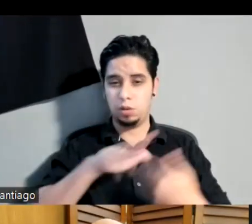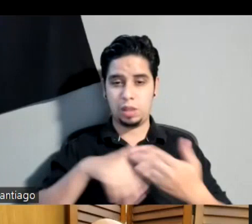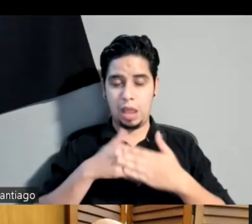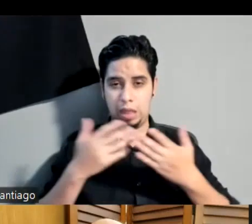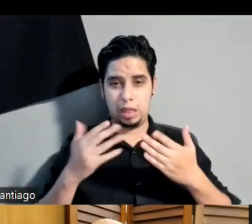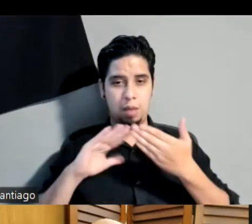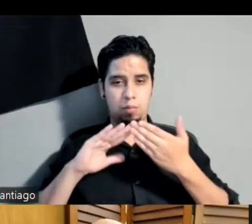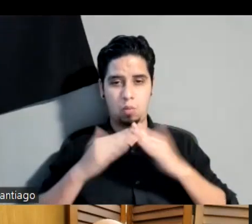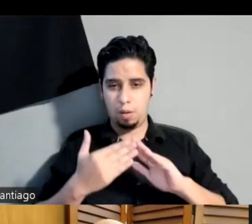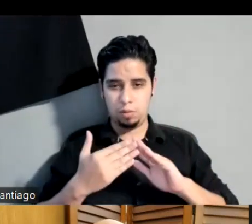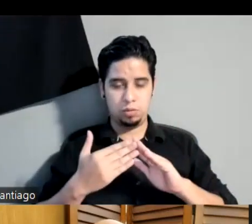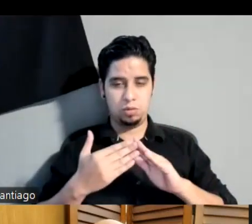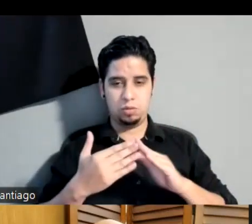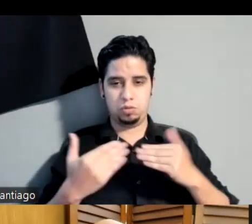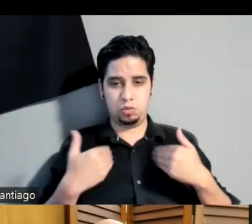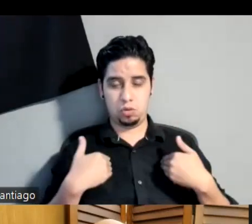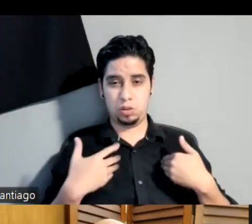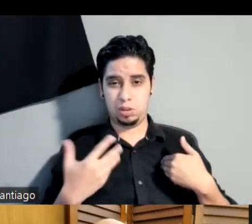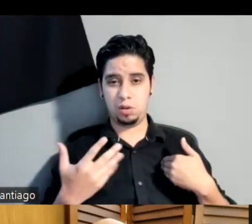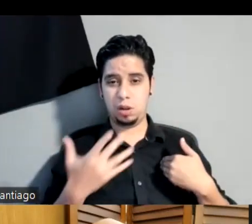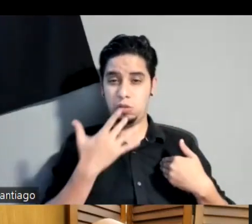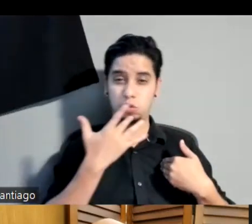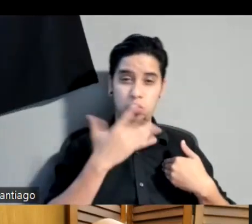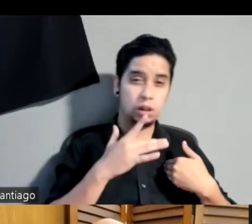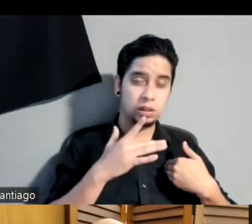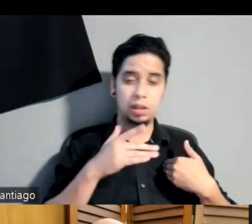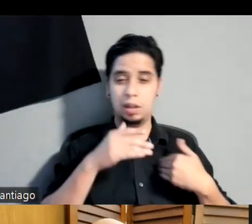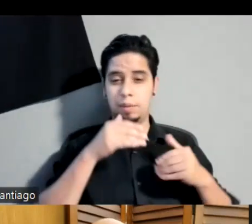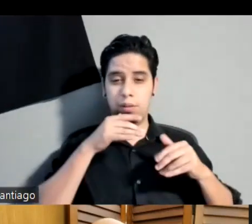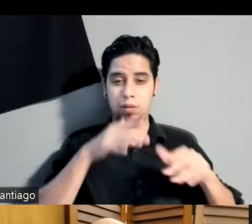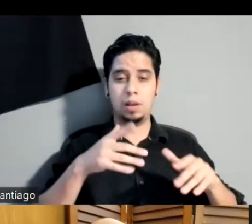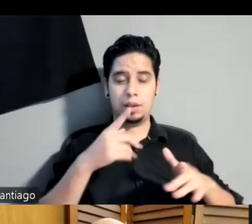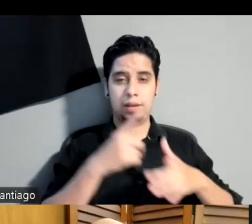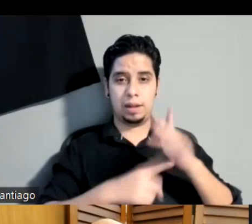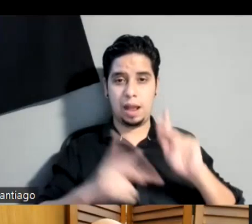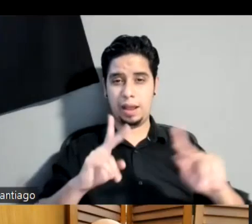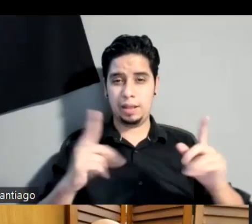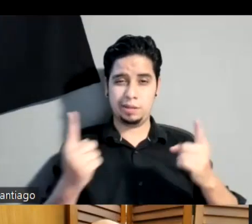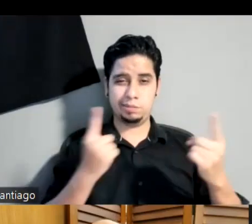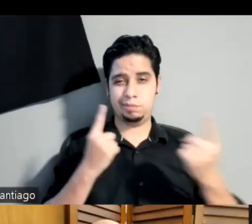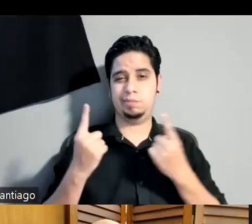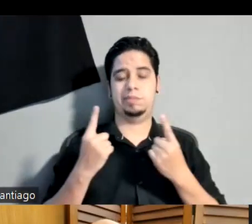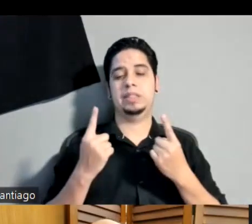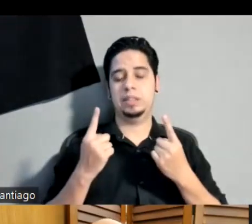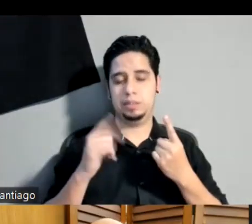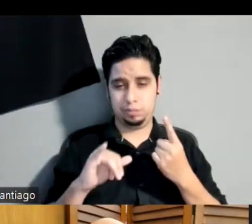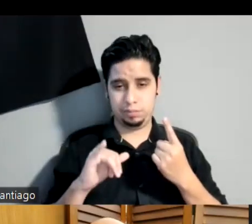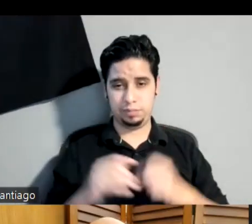esto, yo tengo la suerte y la bendición de que esa gente llegan a donde mí. Yo puede